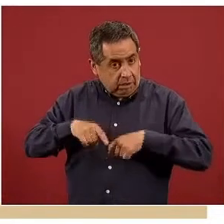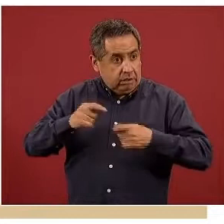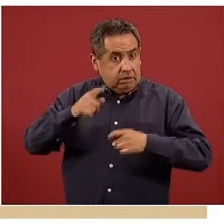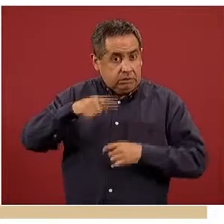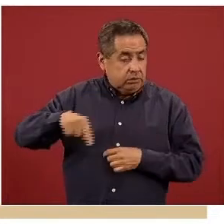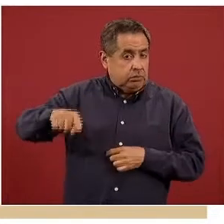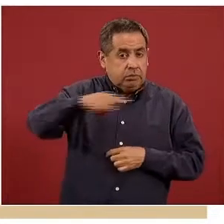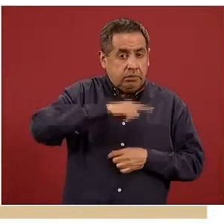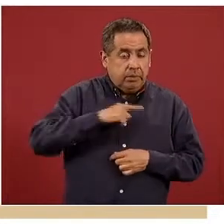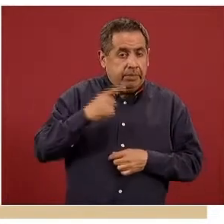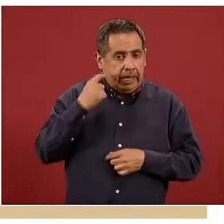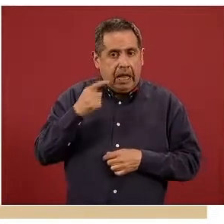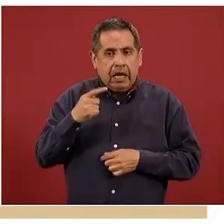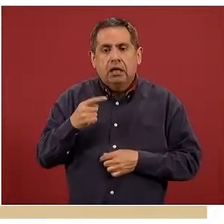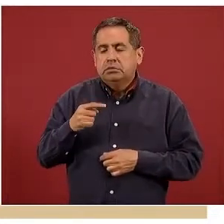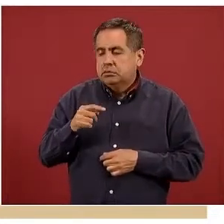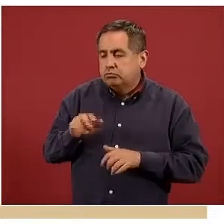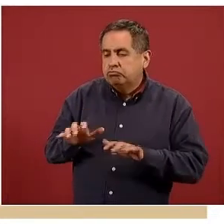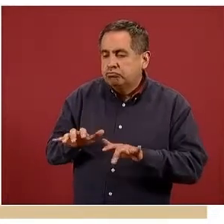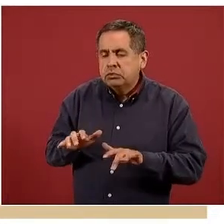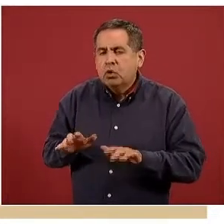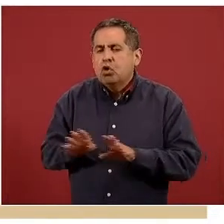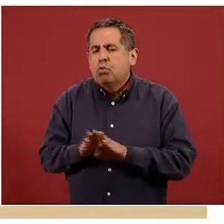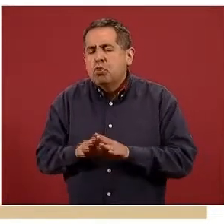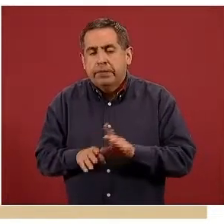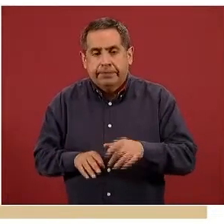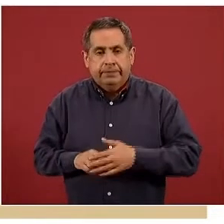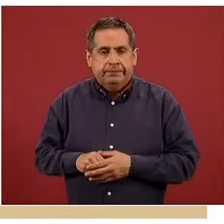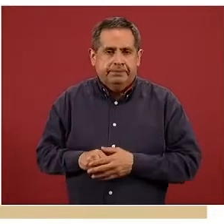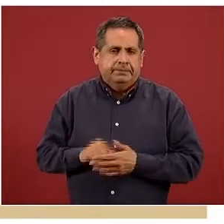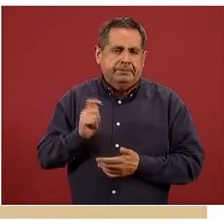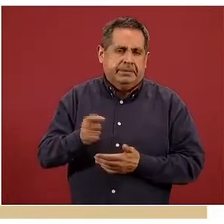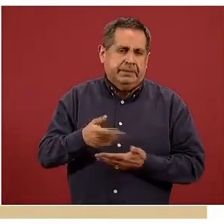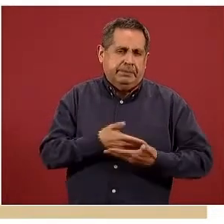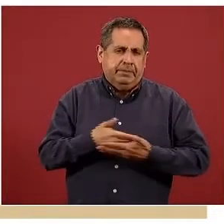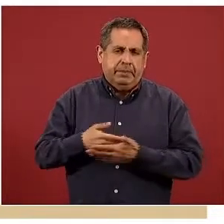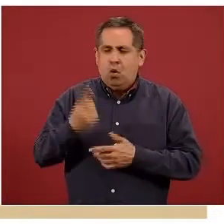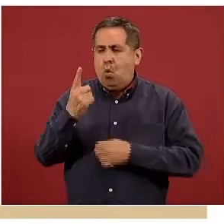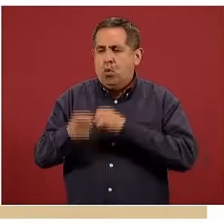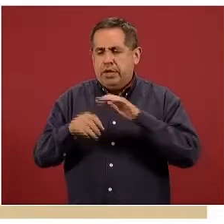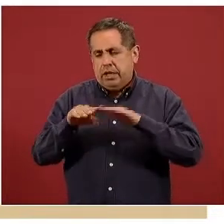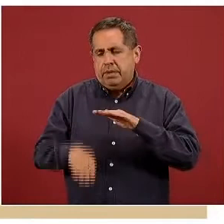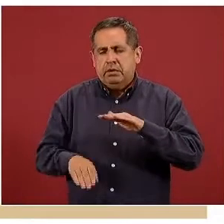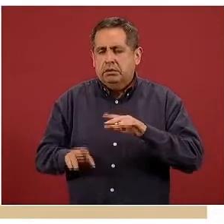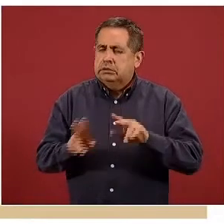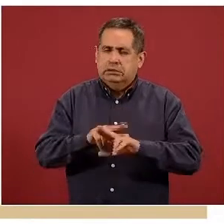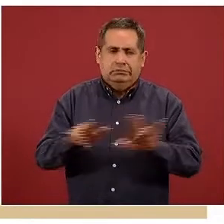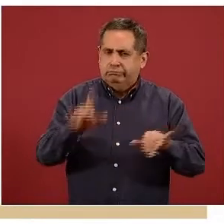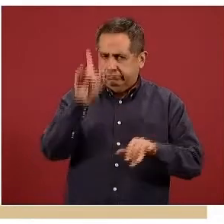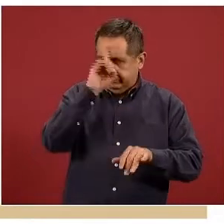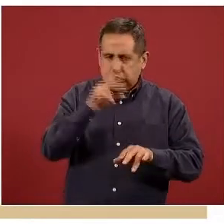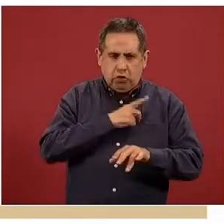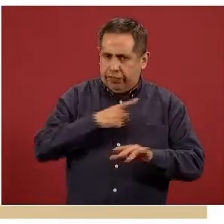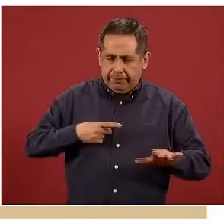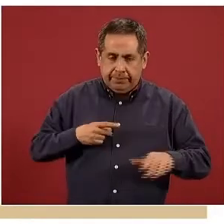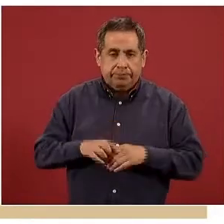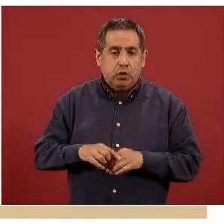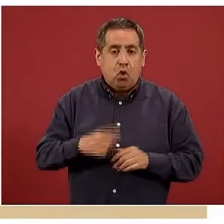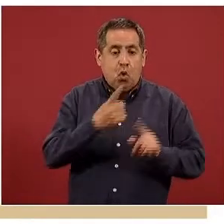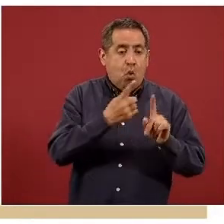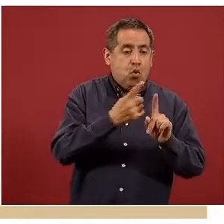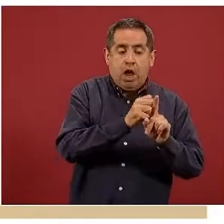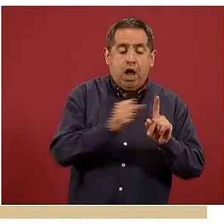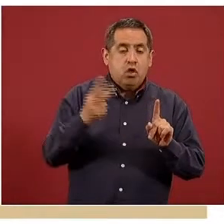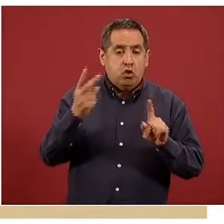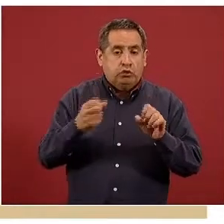un tiempo de uso de pantalla? Bueno, en los lactantes realmente menores de 1 año no se recomienda como tal. En los niños de 1 a 2